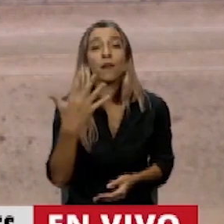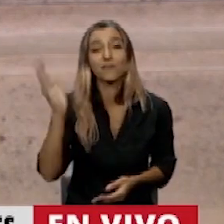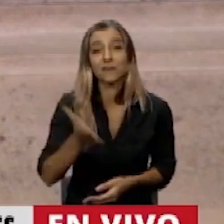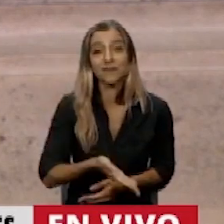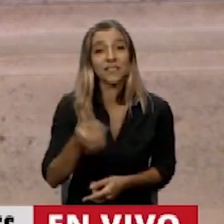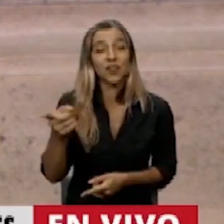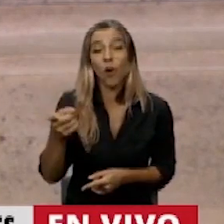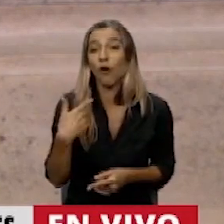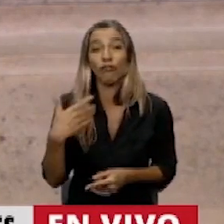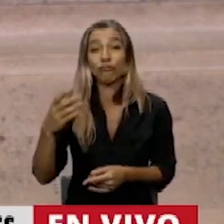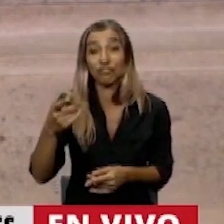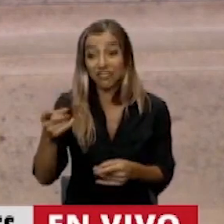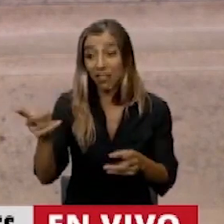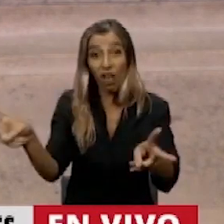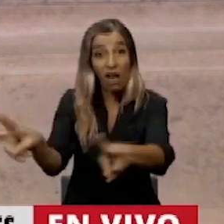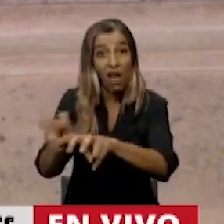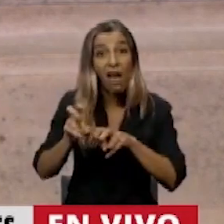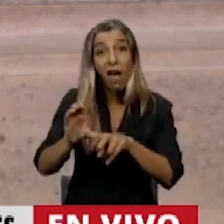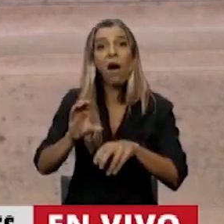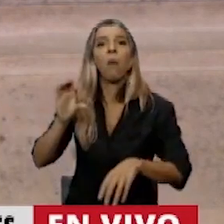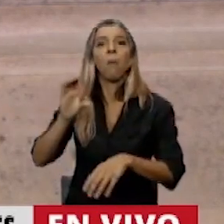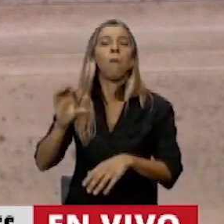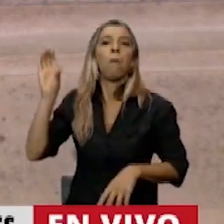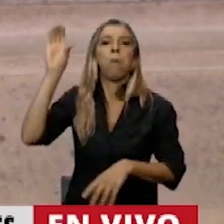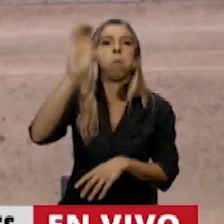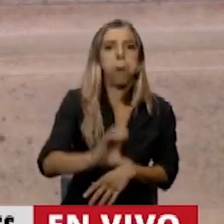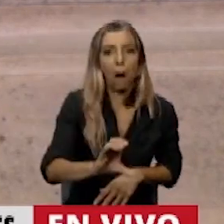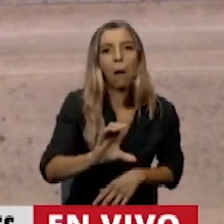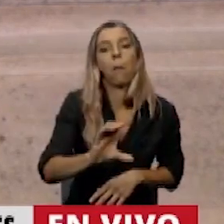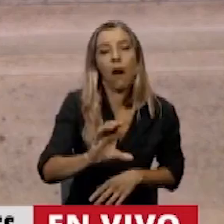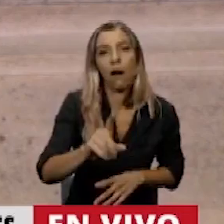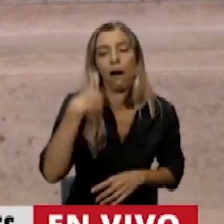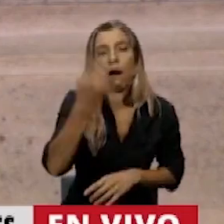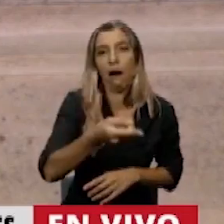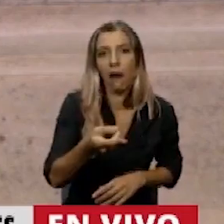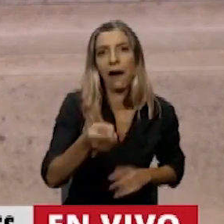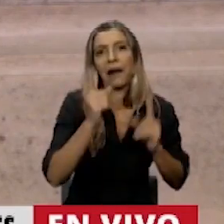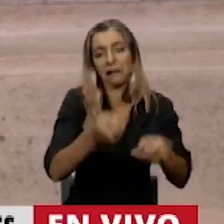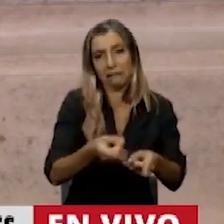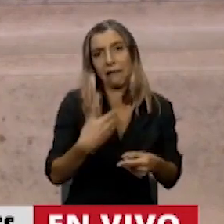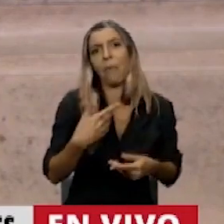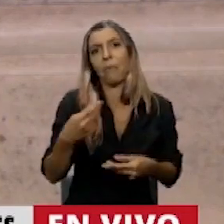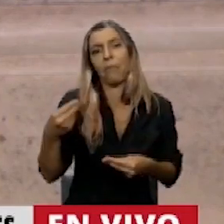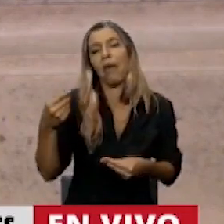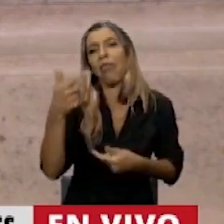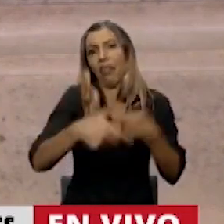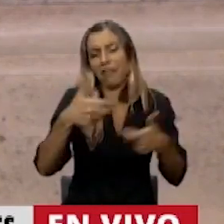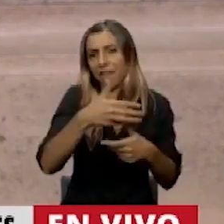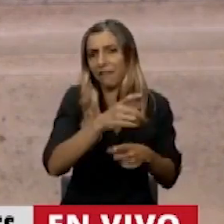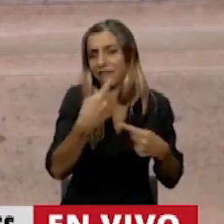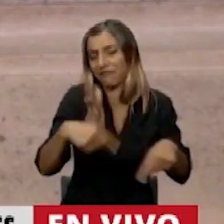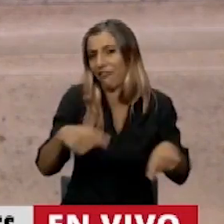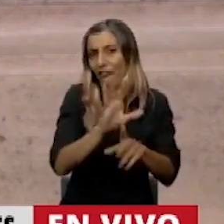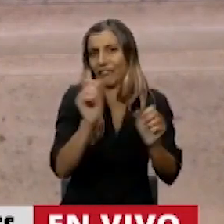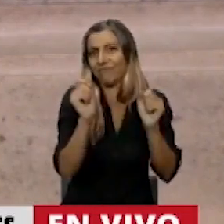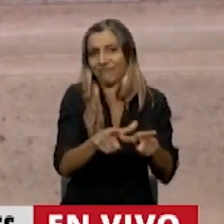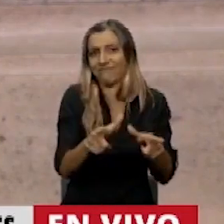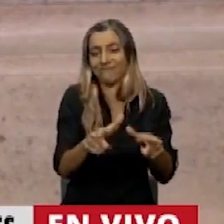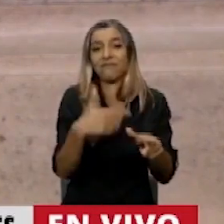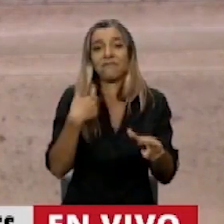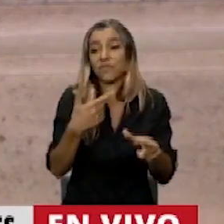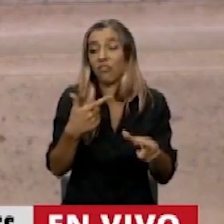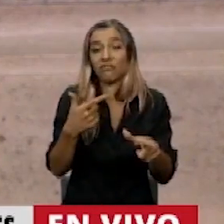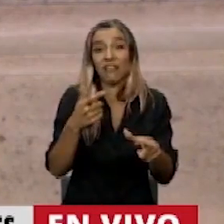va a sostenimiento y a subsidios de los capitalistas. O sea que los que le sacan por una ventanilla se los devuelven por la